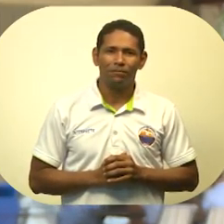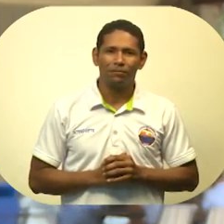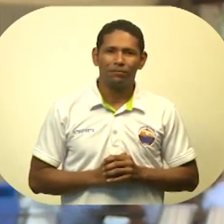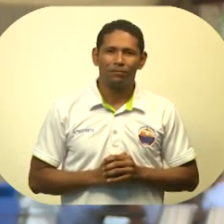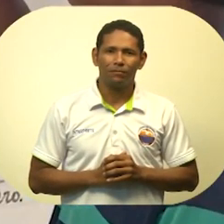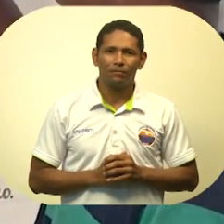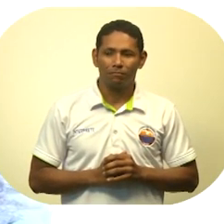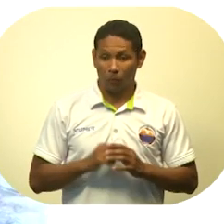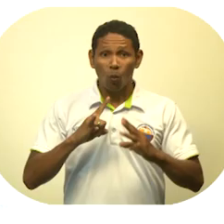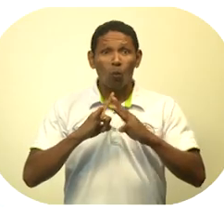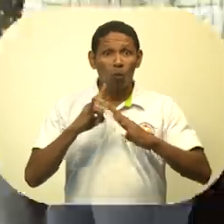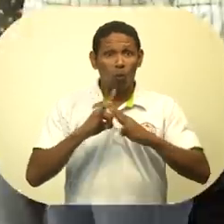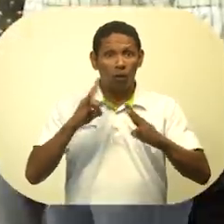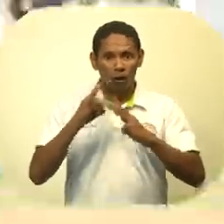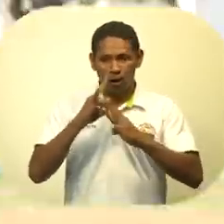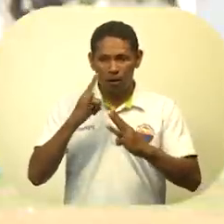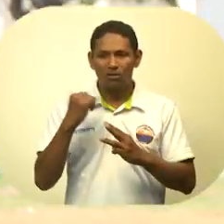superiores.